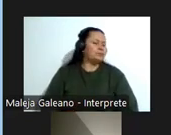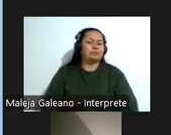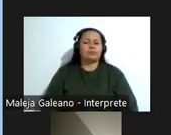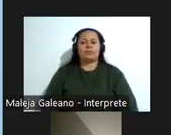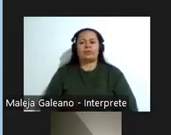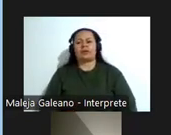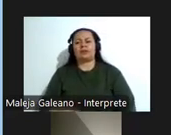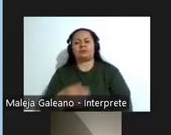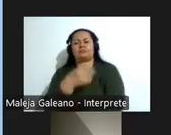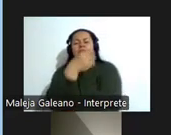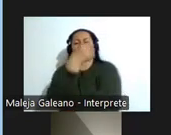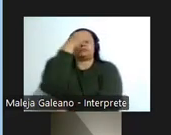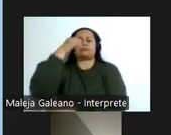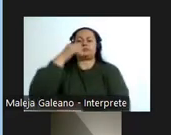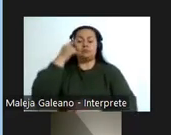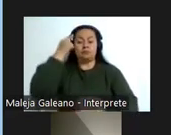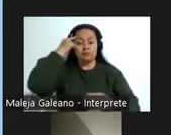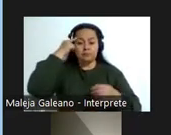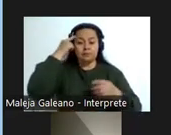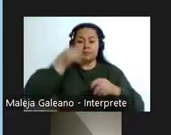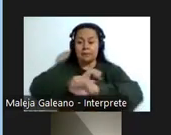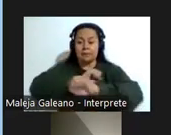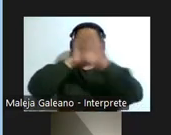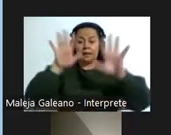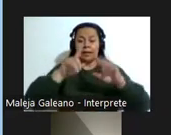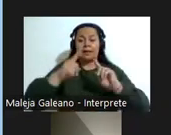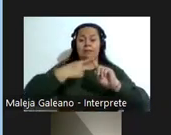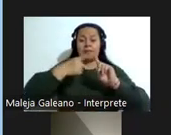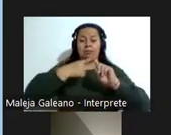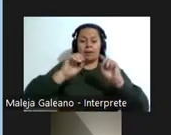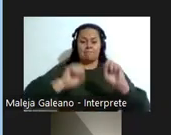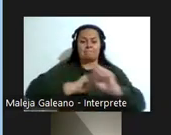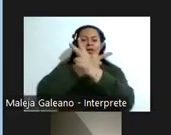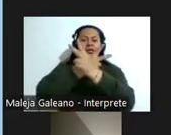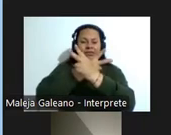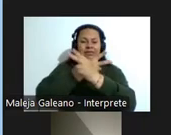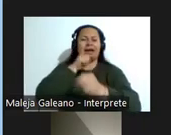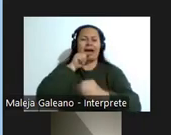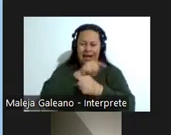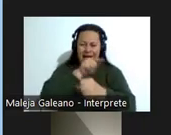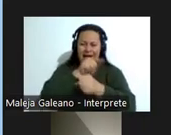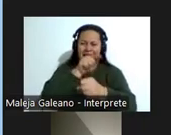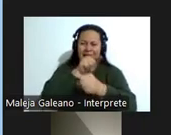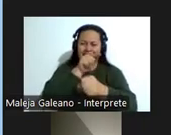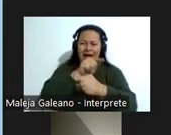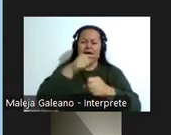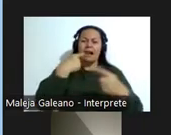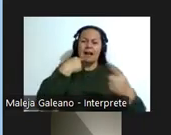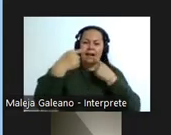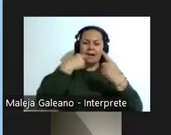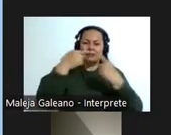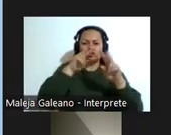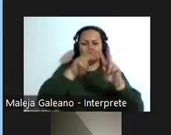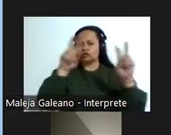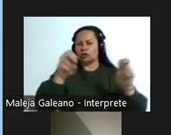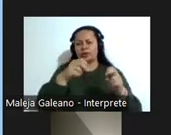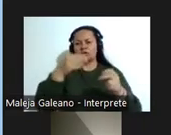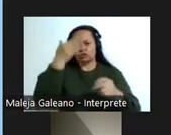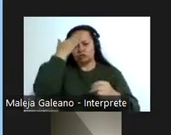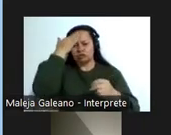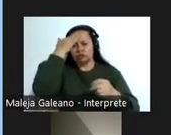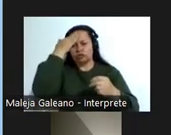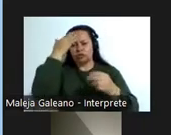Pienso que justamente esa es la primera violencia epistémica. En la discusión uno les hablaba de eso, de que nuestros saberes han